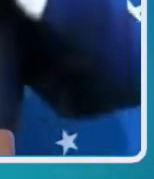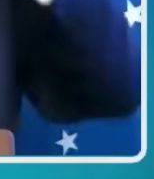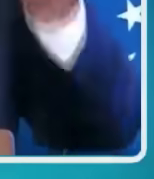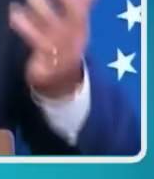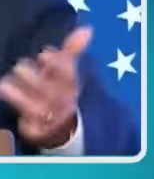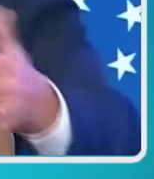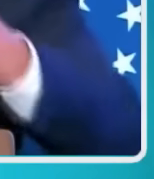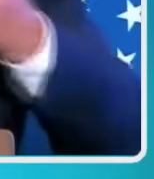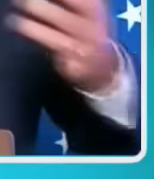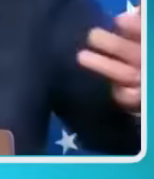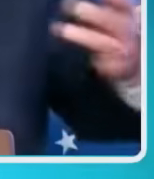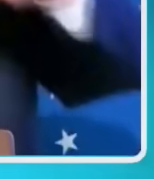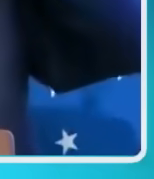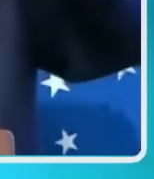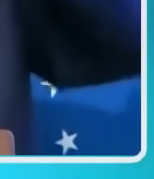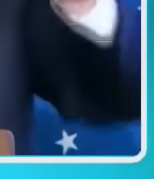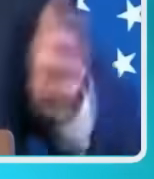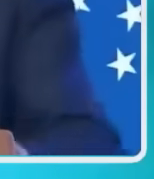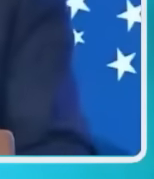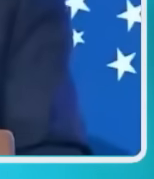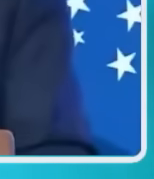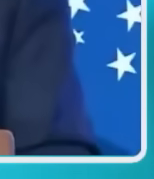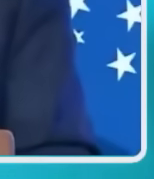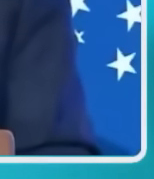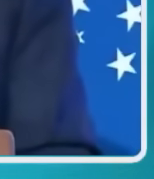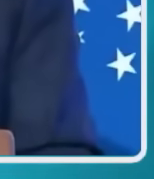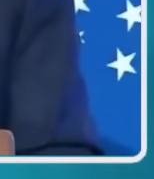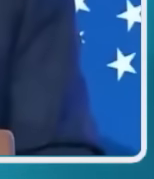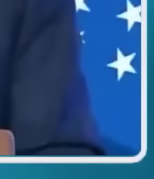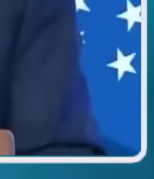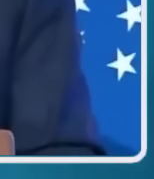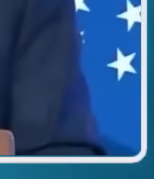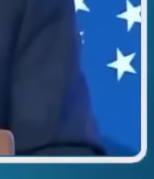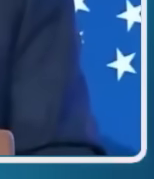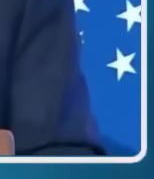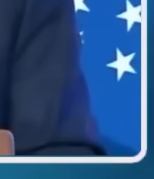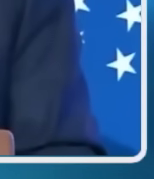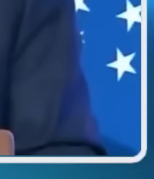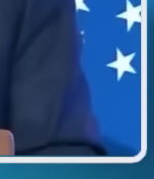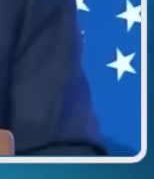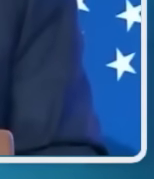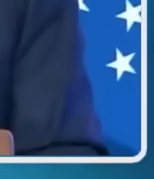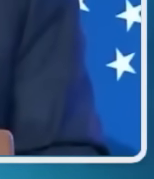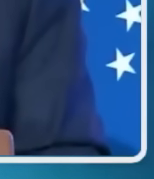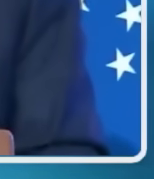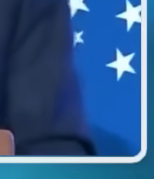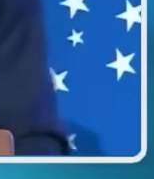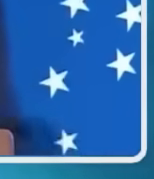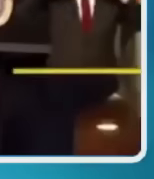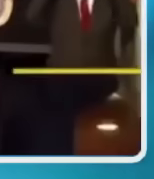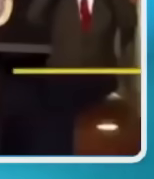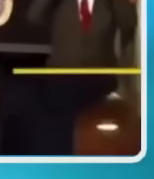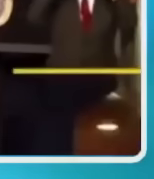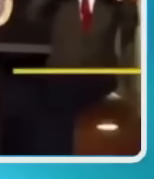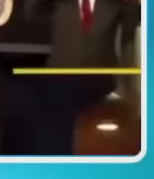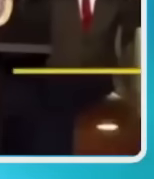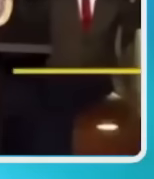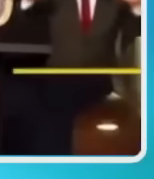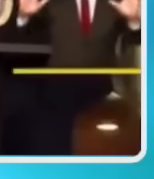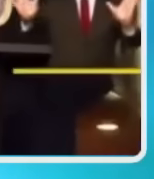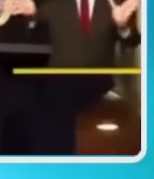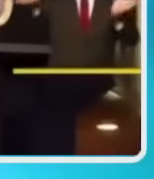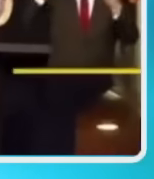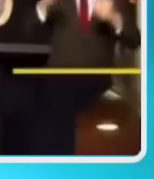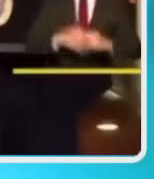Lula da Silva el presidente de de Brasil Gustavo Petro dijo nosotros tenemos la intención de convertirnos en